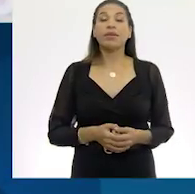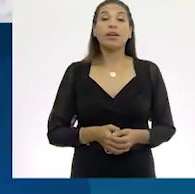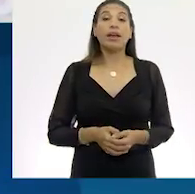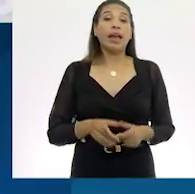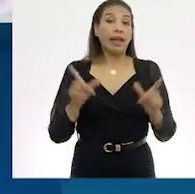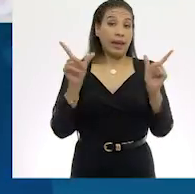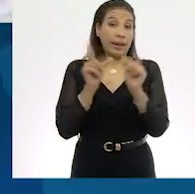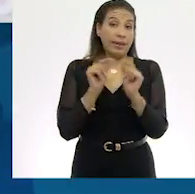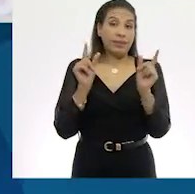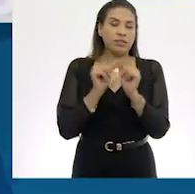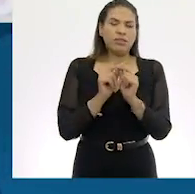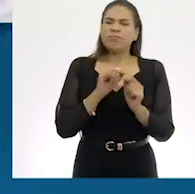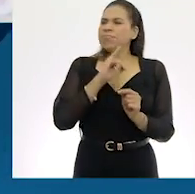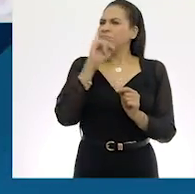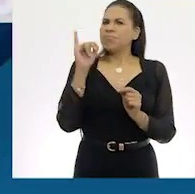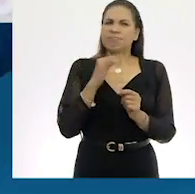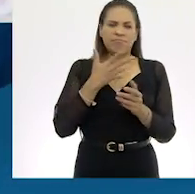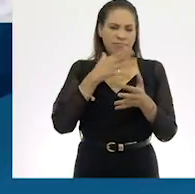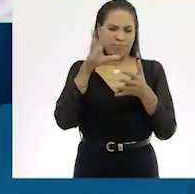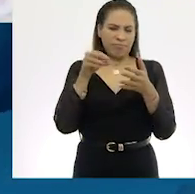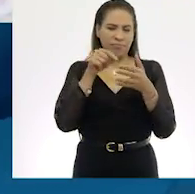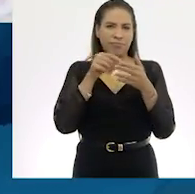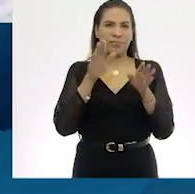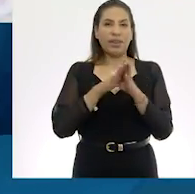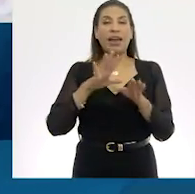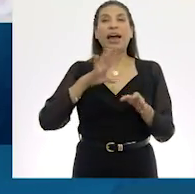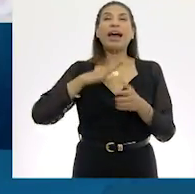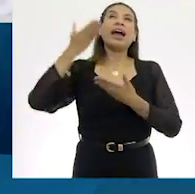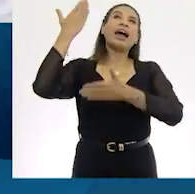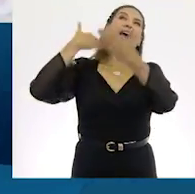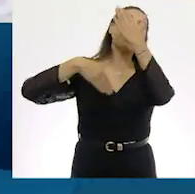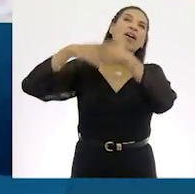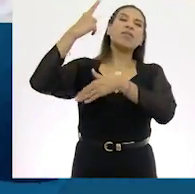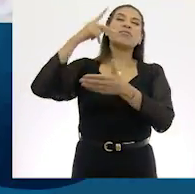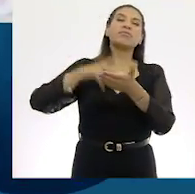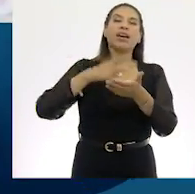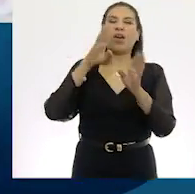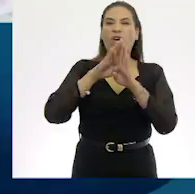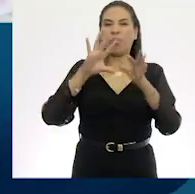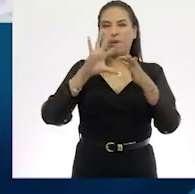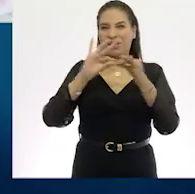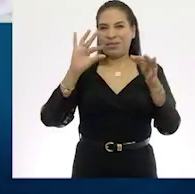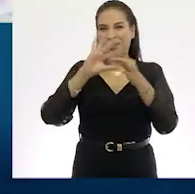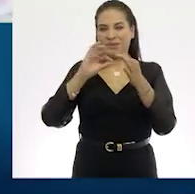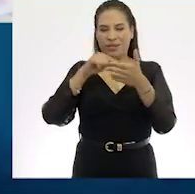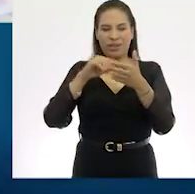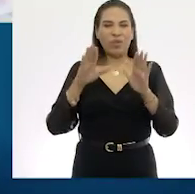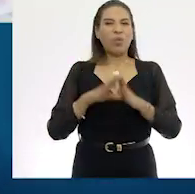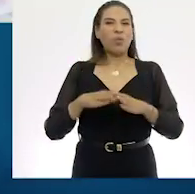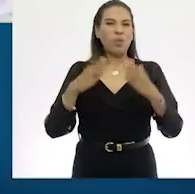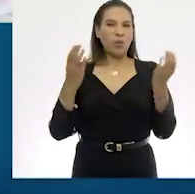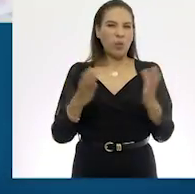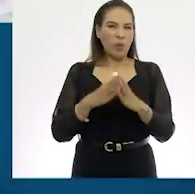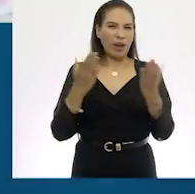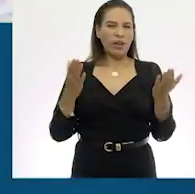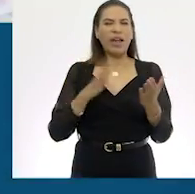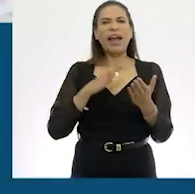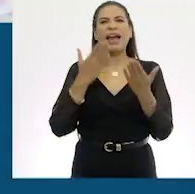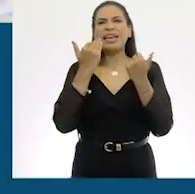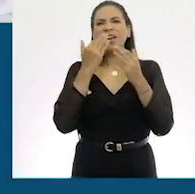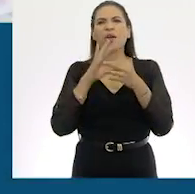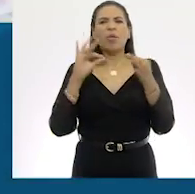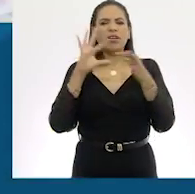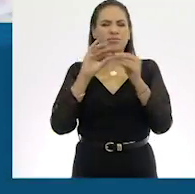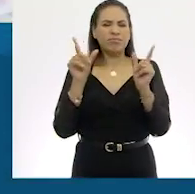el resumen nunca contiene la fórmula había una vez cuando se trata de un cuento, que no incluimos diálogos y que siempre